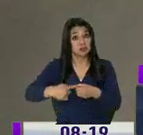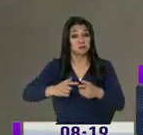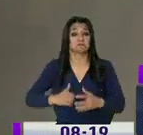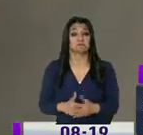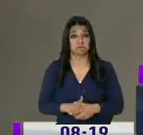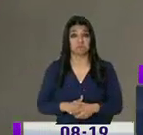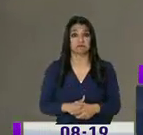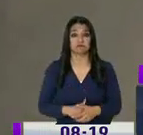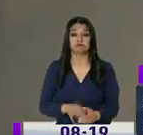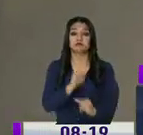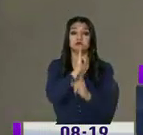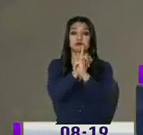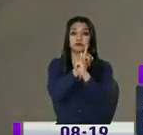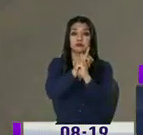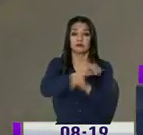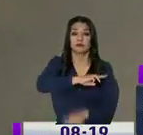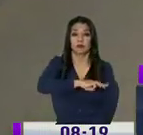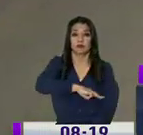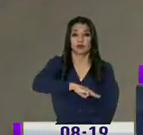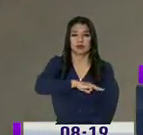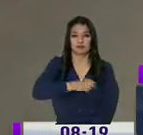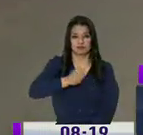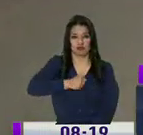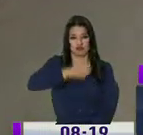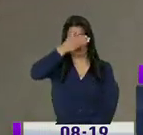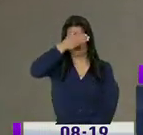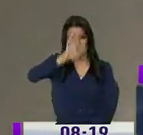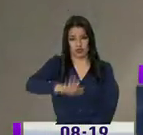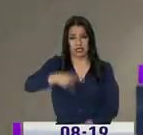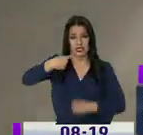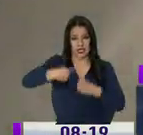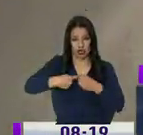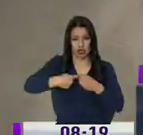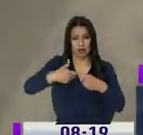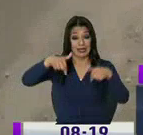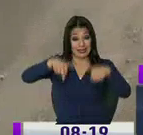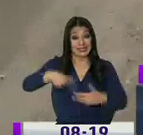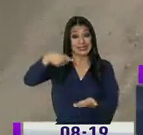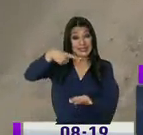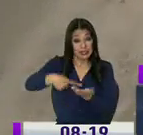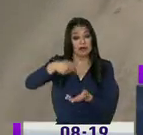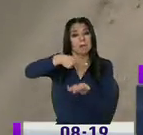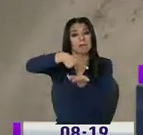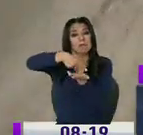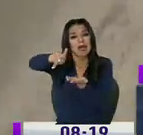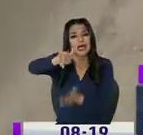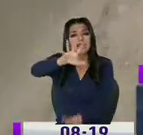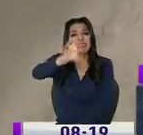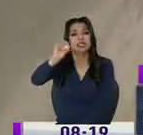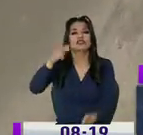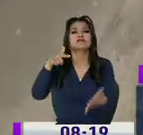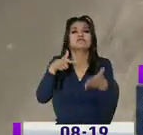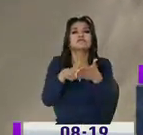el Instituto Metropolitano de Patrimonio, le costará a la ciudad alrededor de $500,000 y